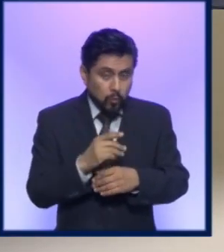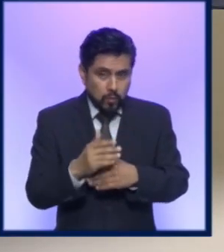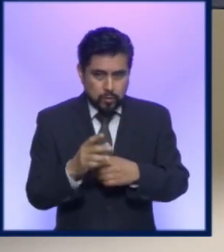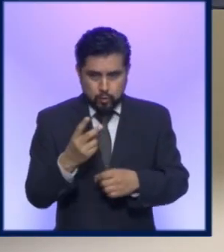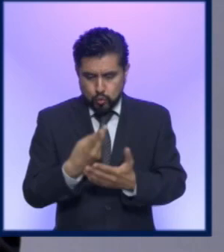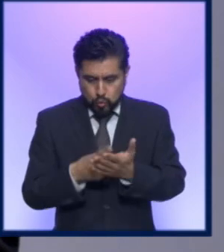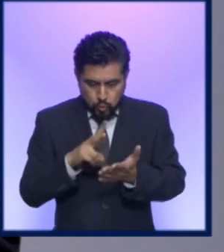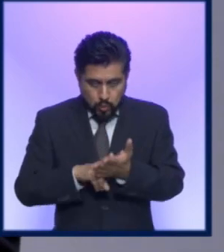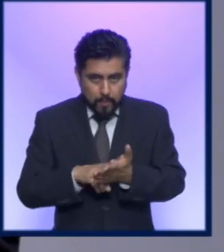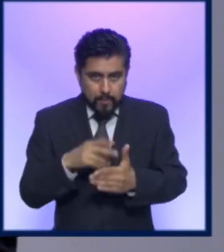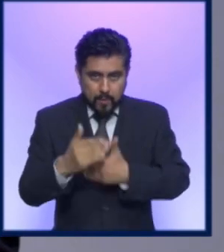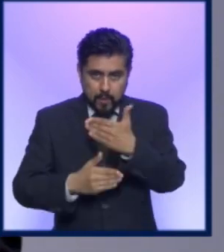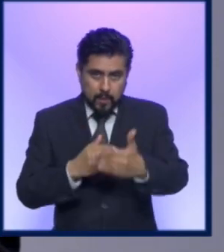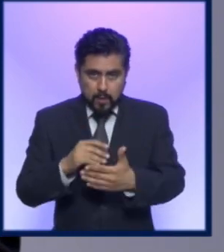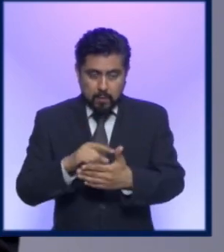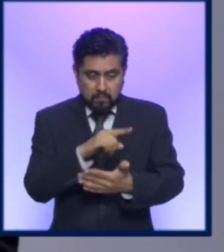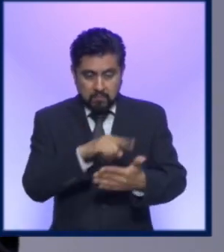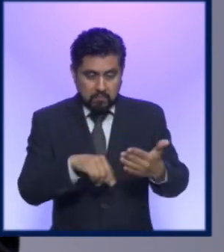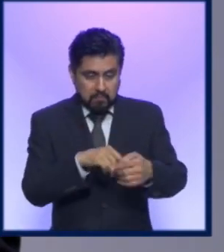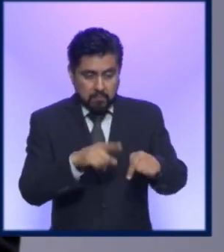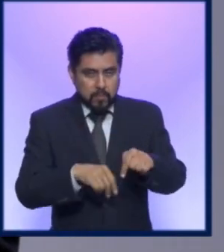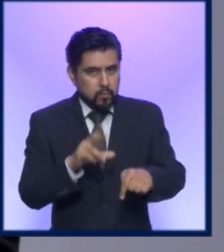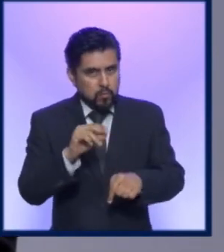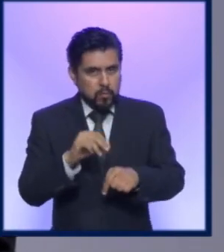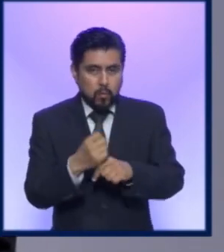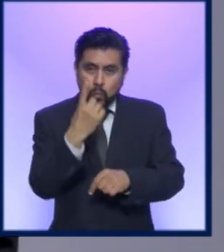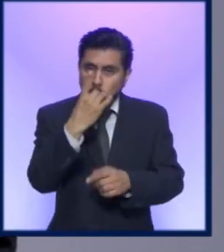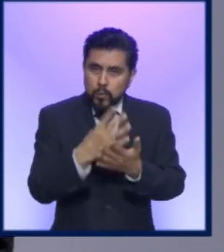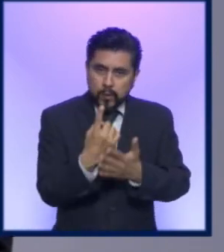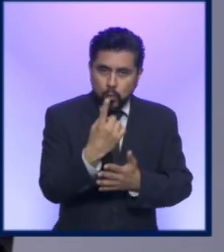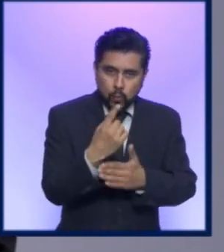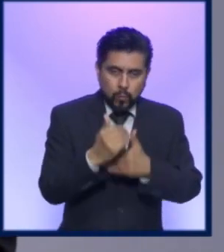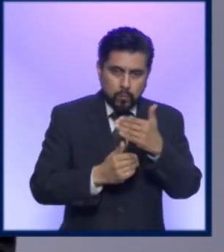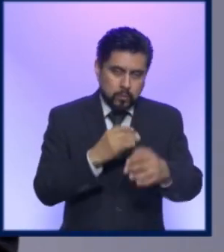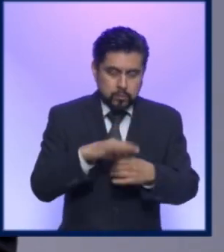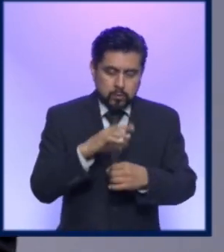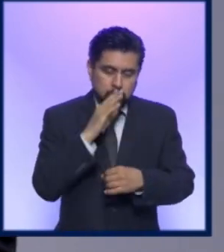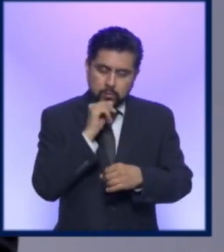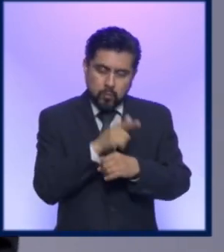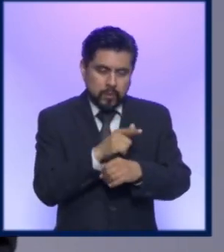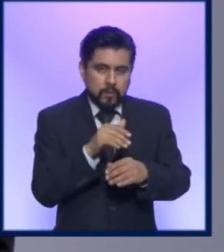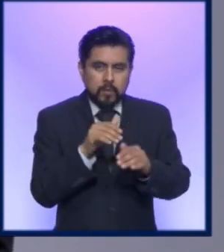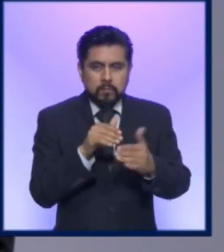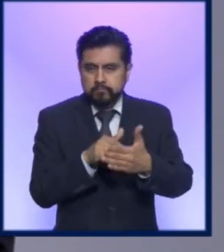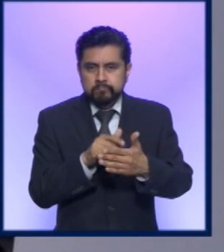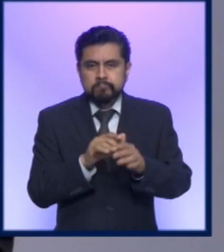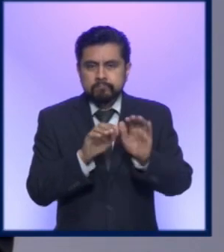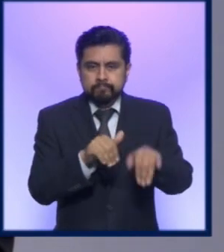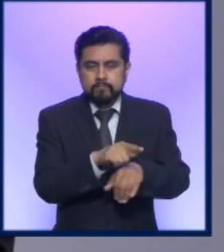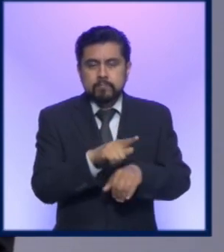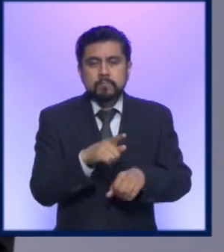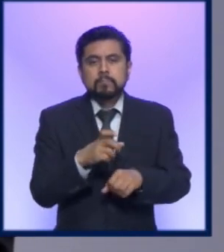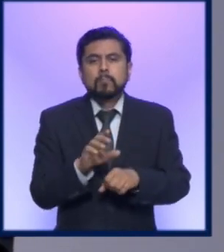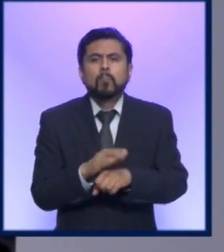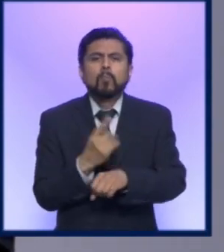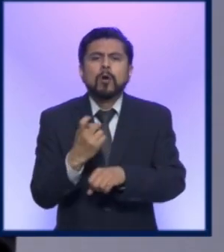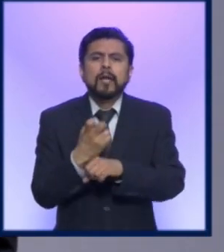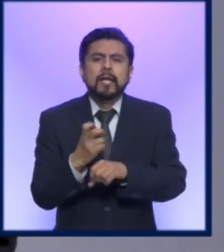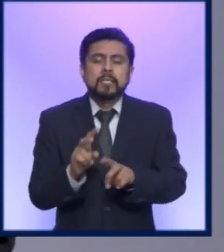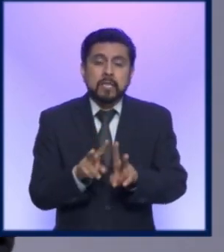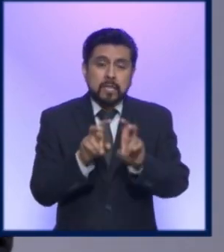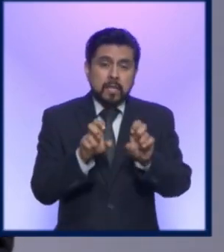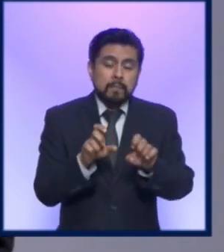solamente para el proceso electoral en el cual están participando porque insisto es un tema que de de que fueren